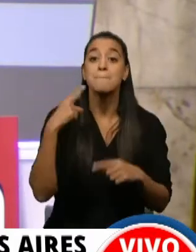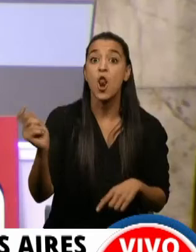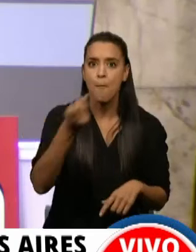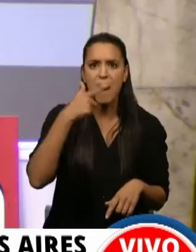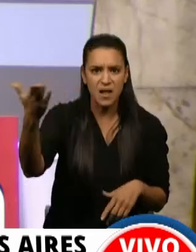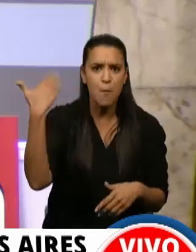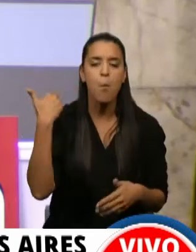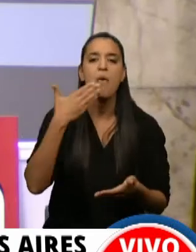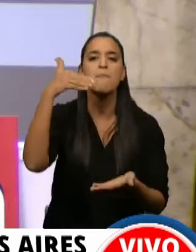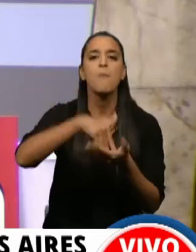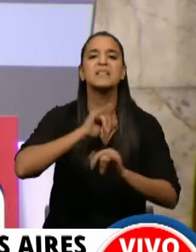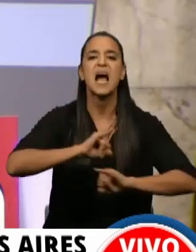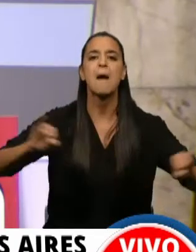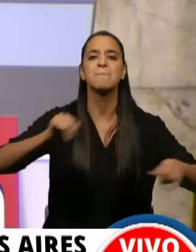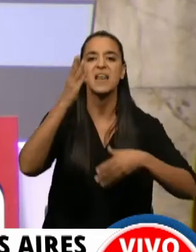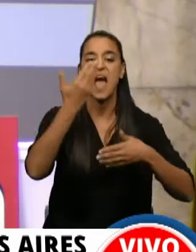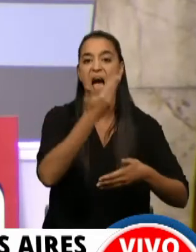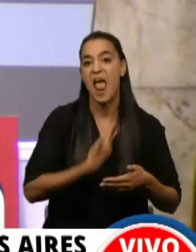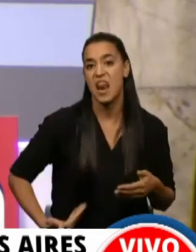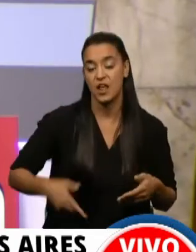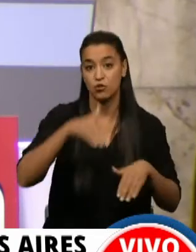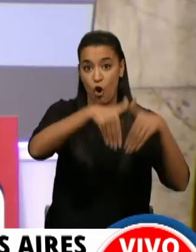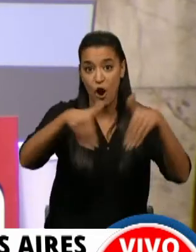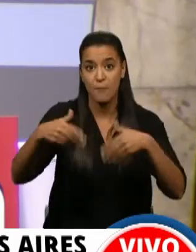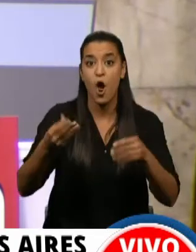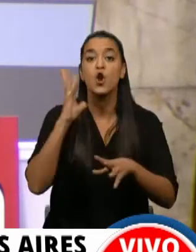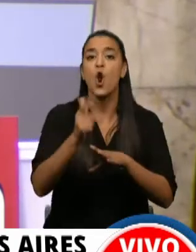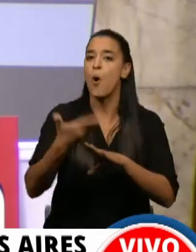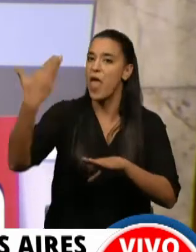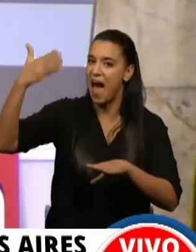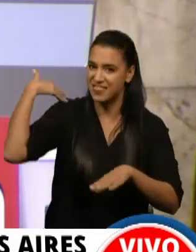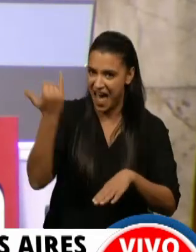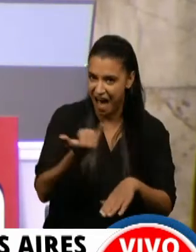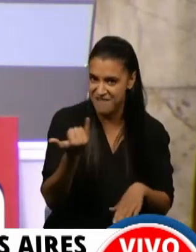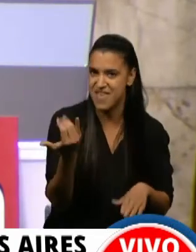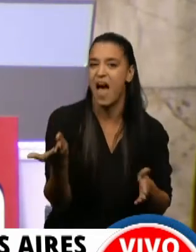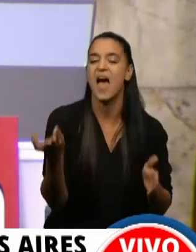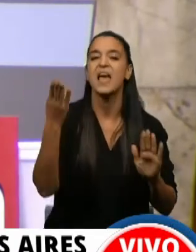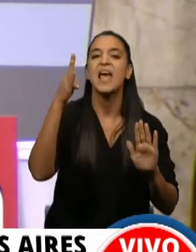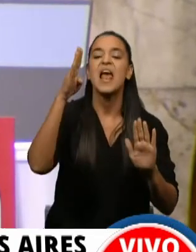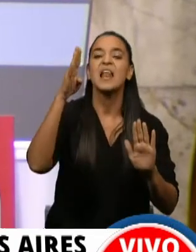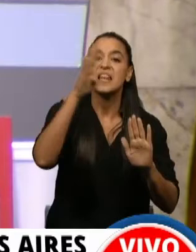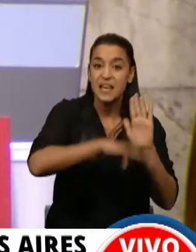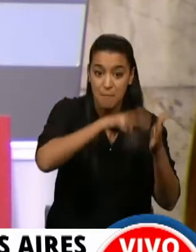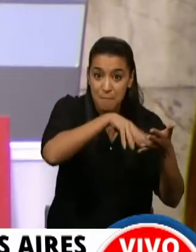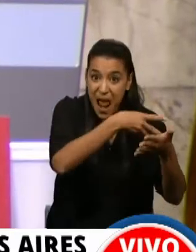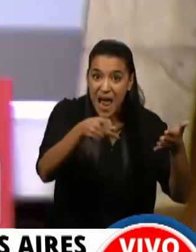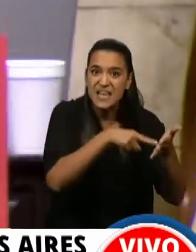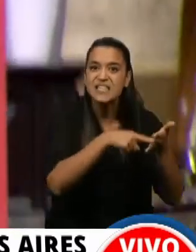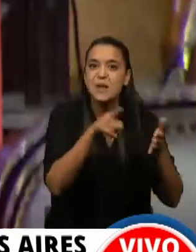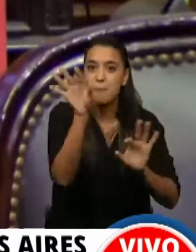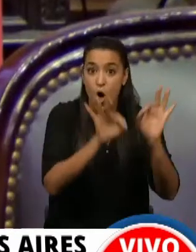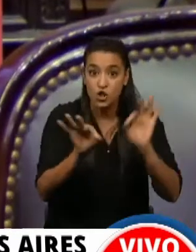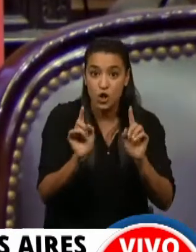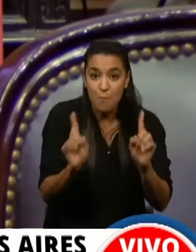pudo hacer esa promesa en campaña electoral es porque el robo venía de antes. Y la propia lista, planilla que da el